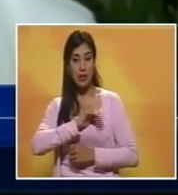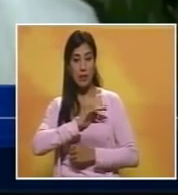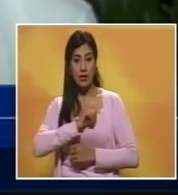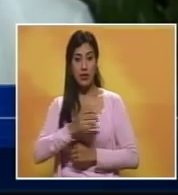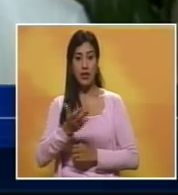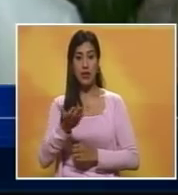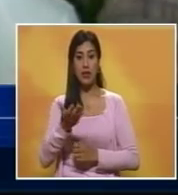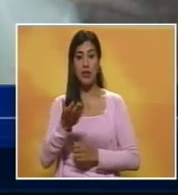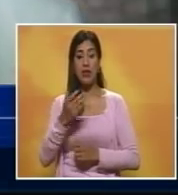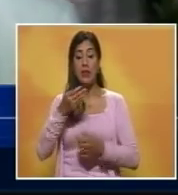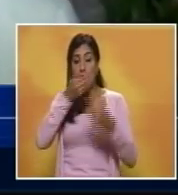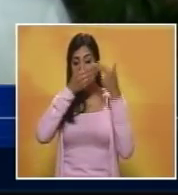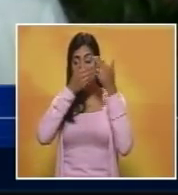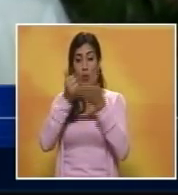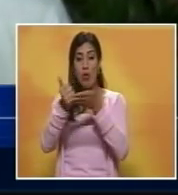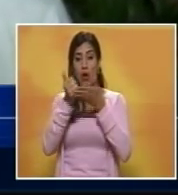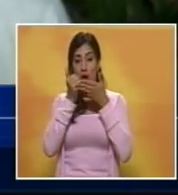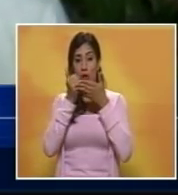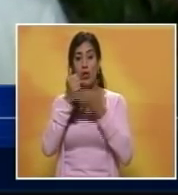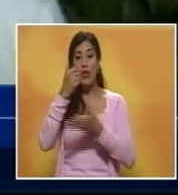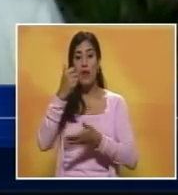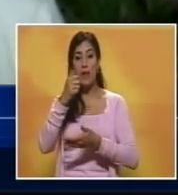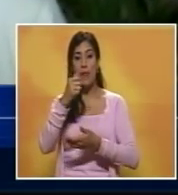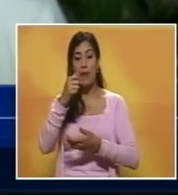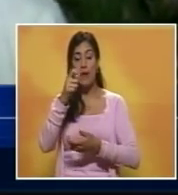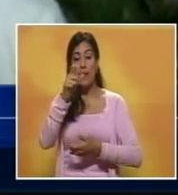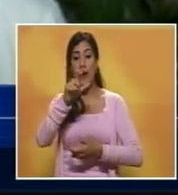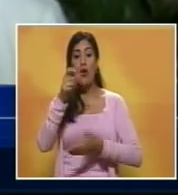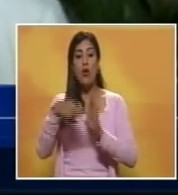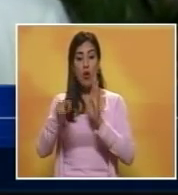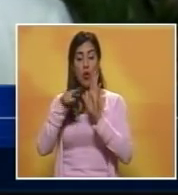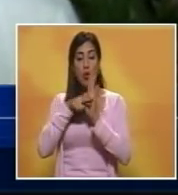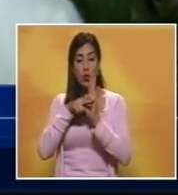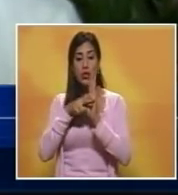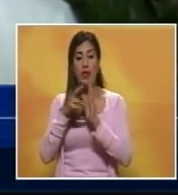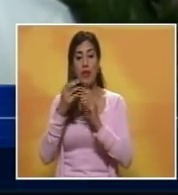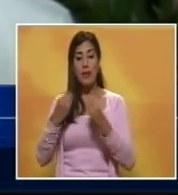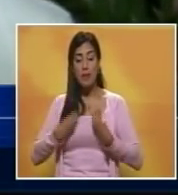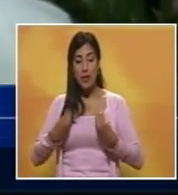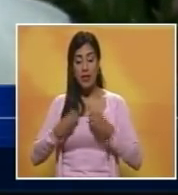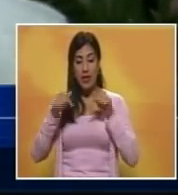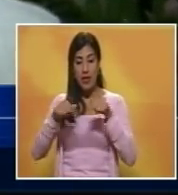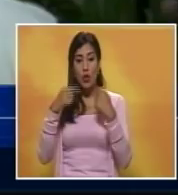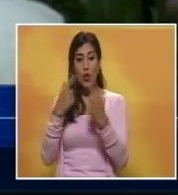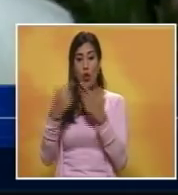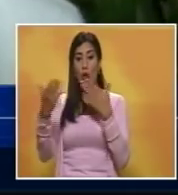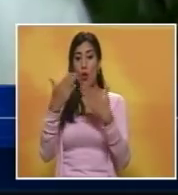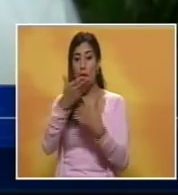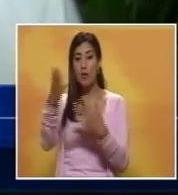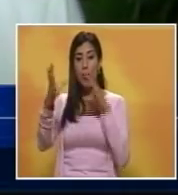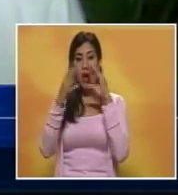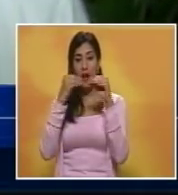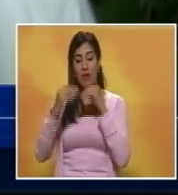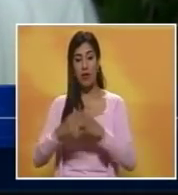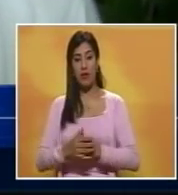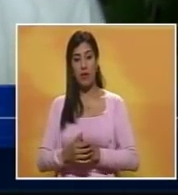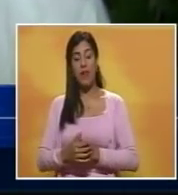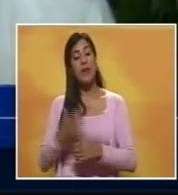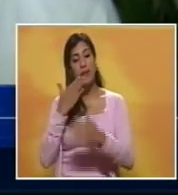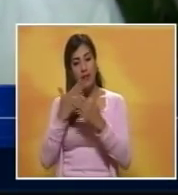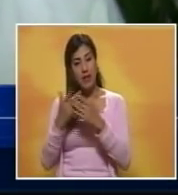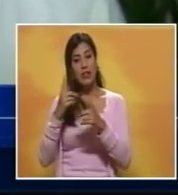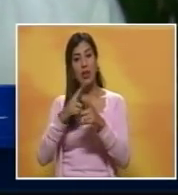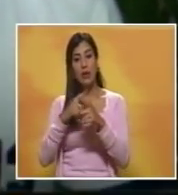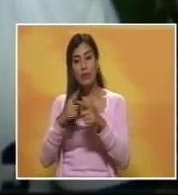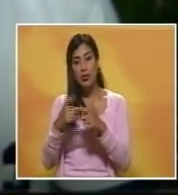6CPC, secuestros, que fueron los que otra vez volvimos aquí a compartir con todos ustedes y bueno, agradecido